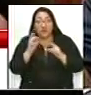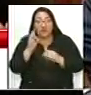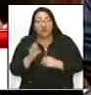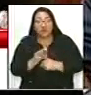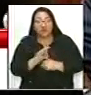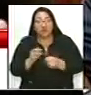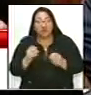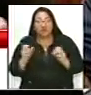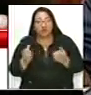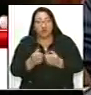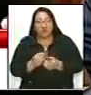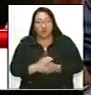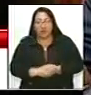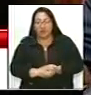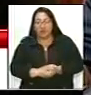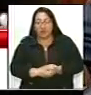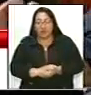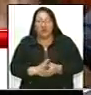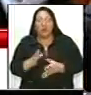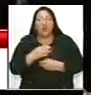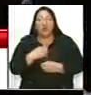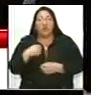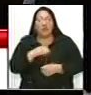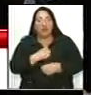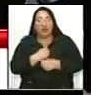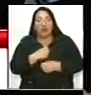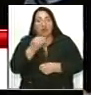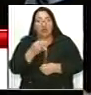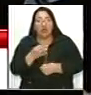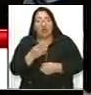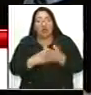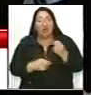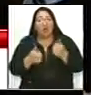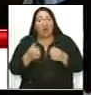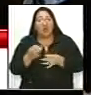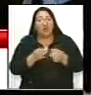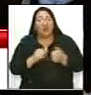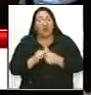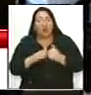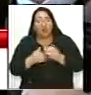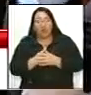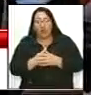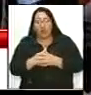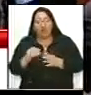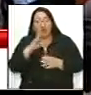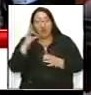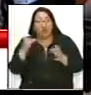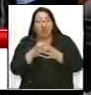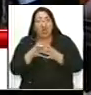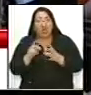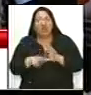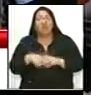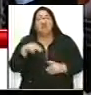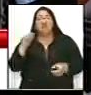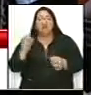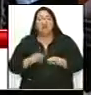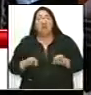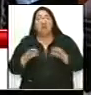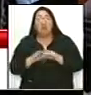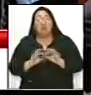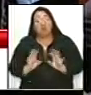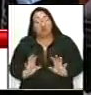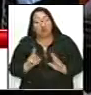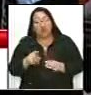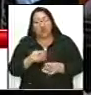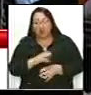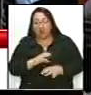nos corresponde también como Congreso tomar nuestras decisiones, presidente. Y qué bueno que se estén levantando los del fujimorismo. Veo que esto es más trascendental, que esto es cuestión